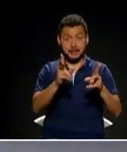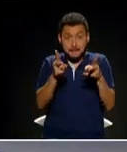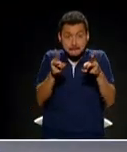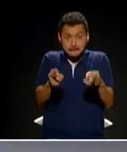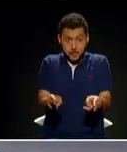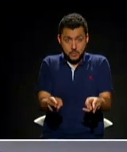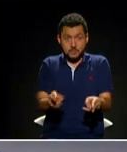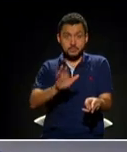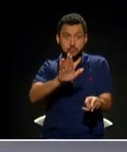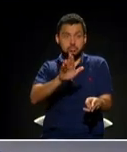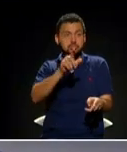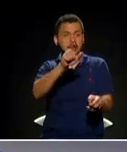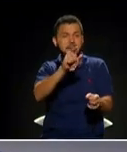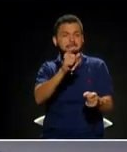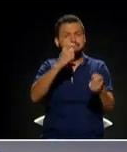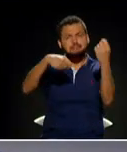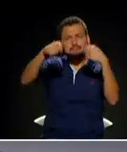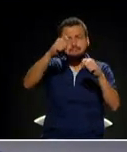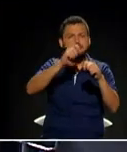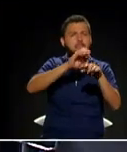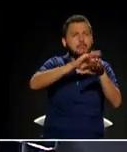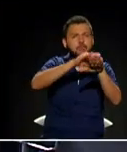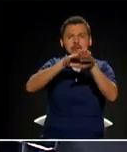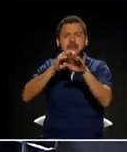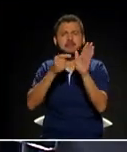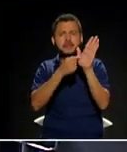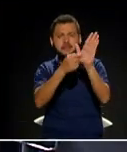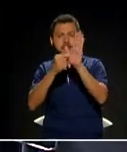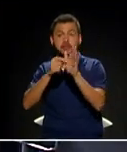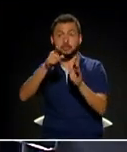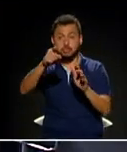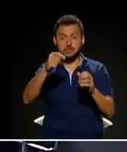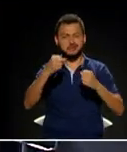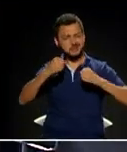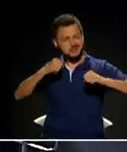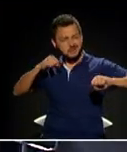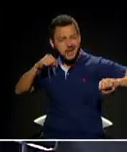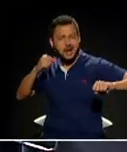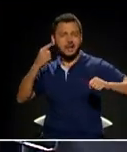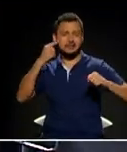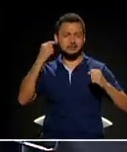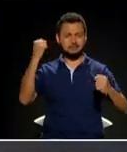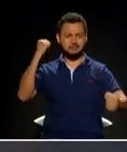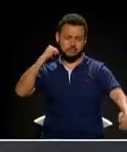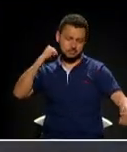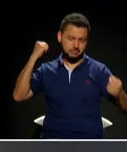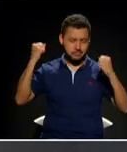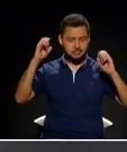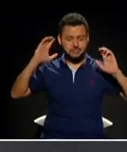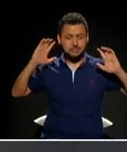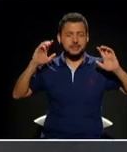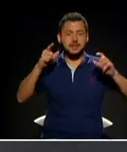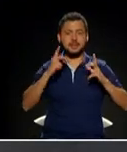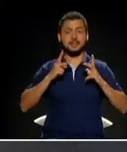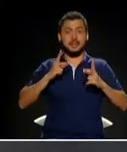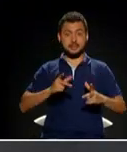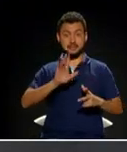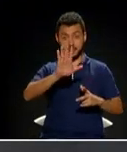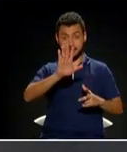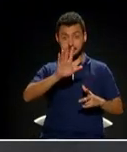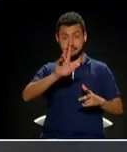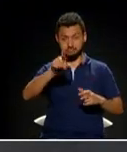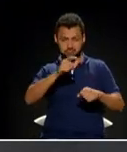pausa para mensajes institucionales es corta ustedes pueden estirarse un poquito unos segunditos mientras hacemos la pausa ustedes quédense con nosotros que ya